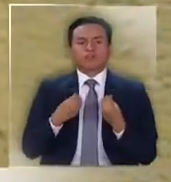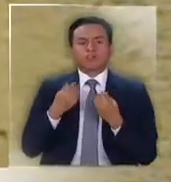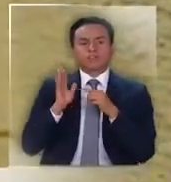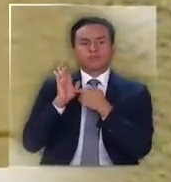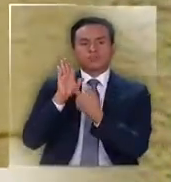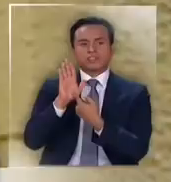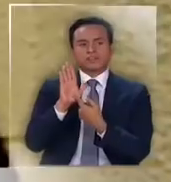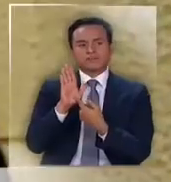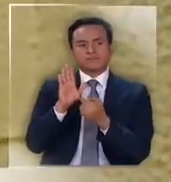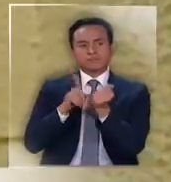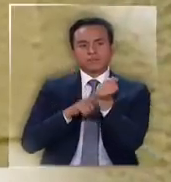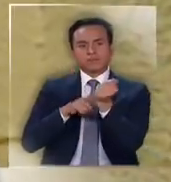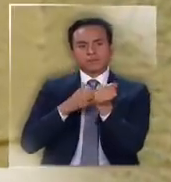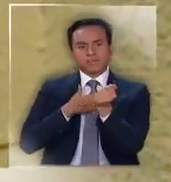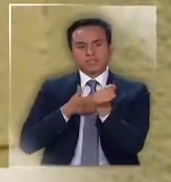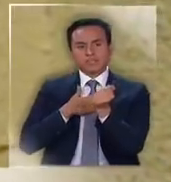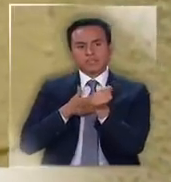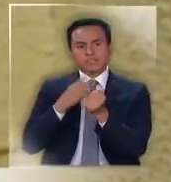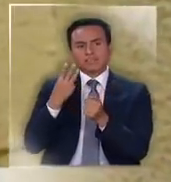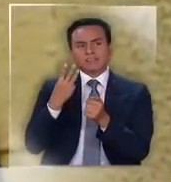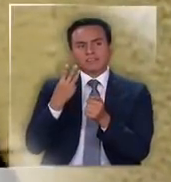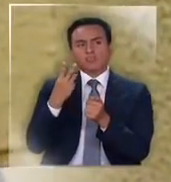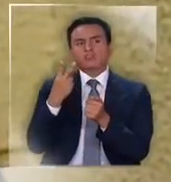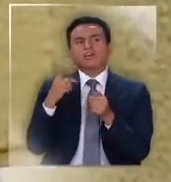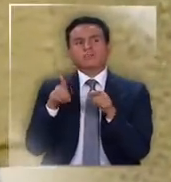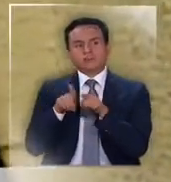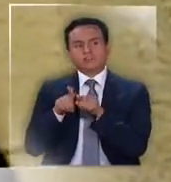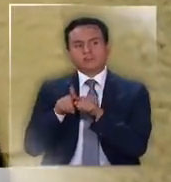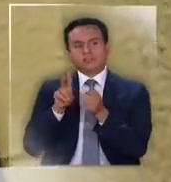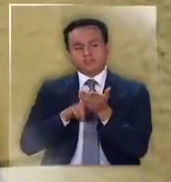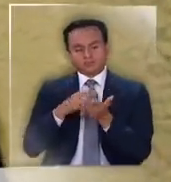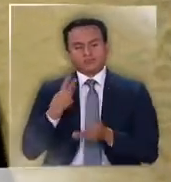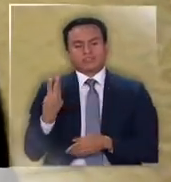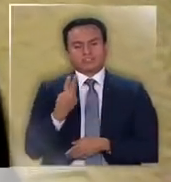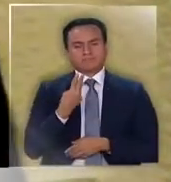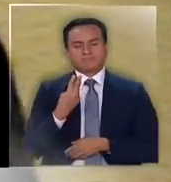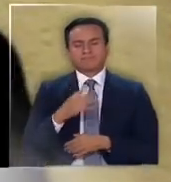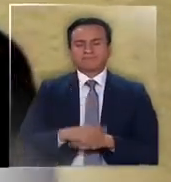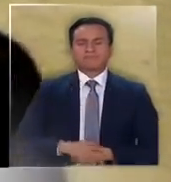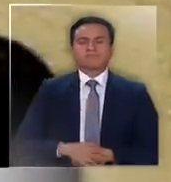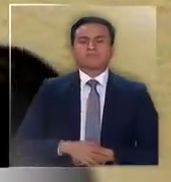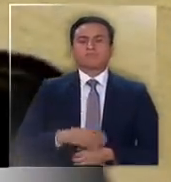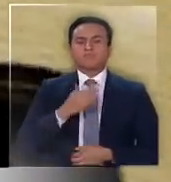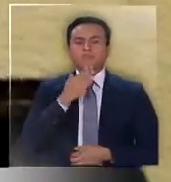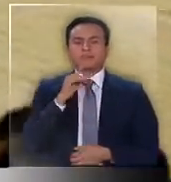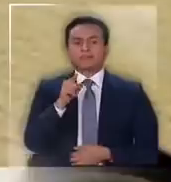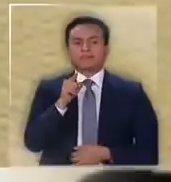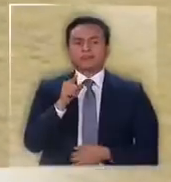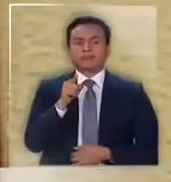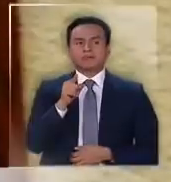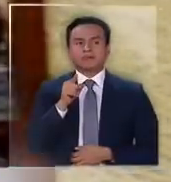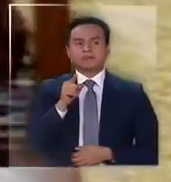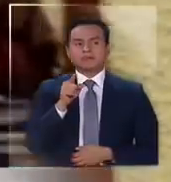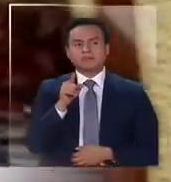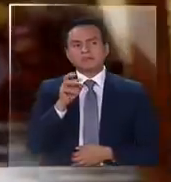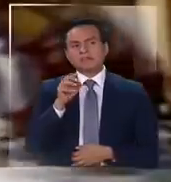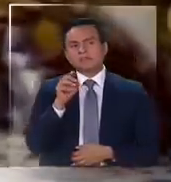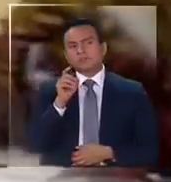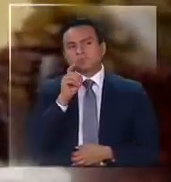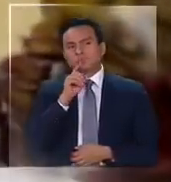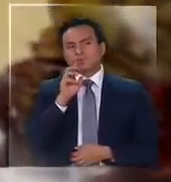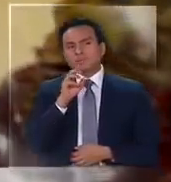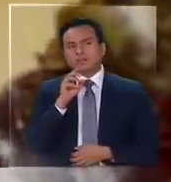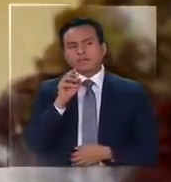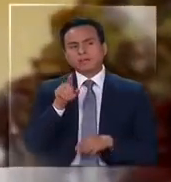mostrar una parte de mi familia. Que son mis dos hermanos, ¿verdad? Conmigo 3. Y esa, como mea, con el pelo rojo, mi